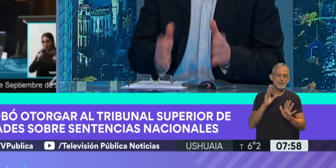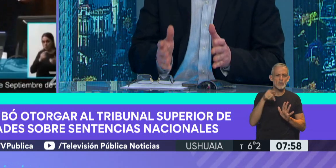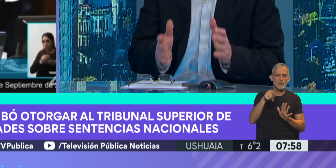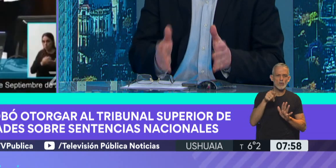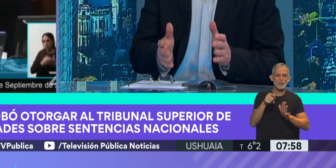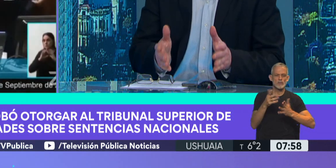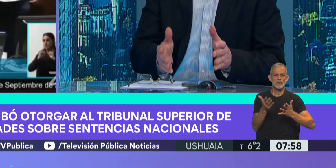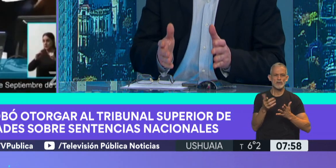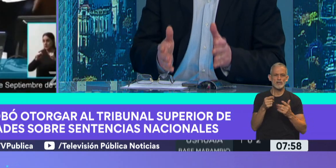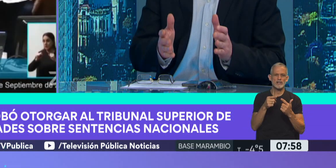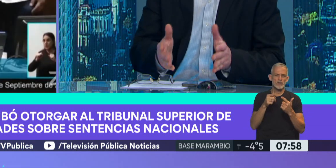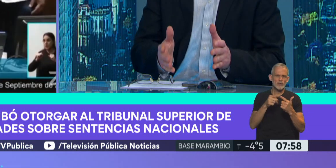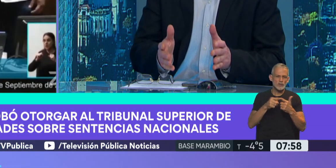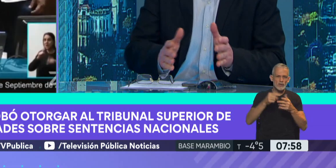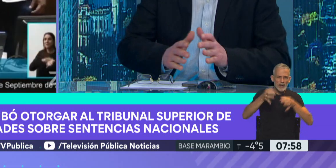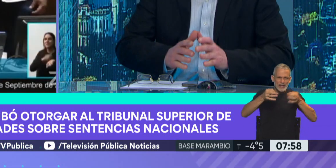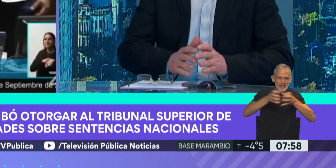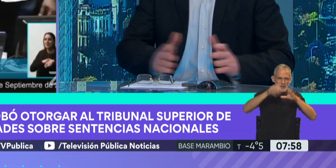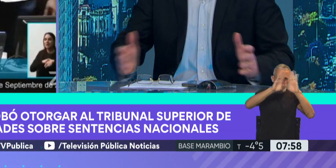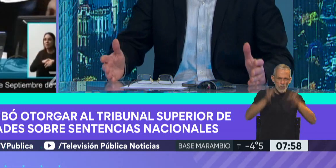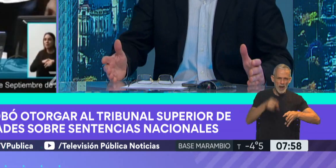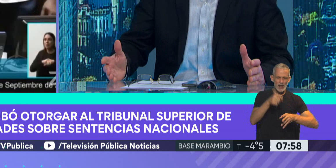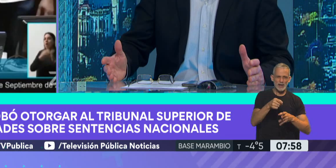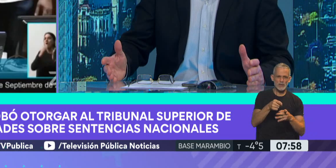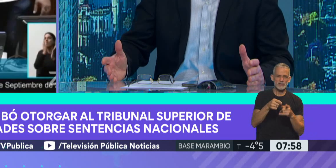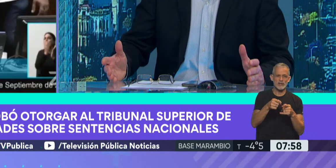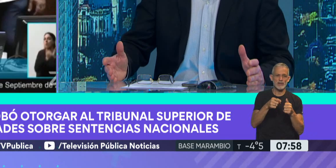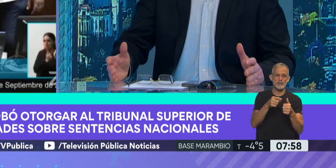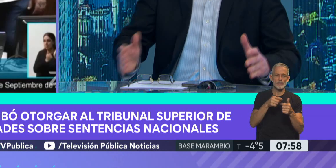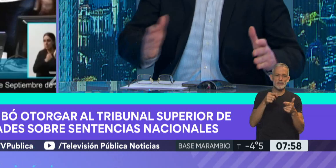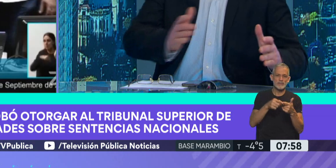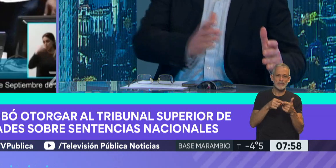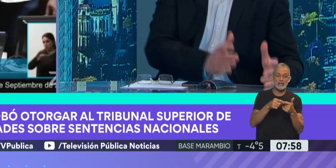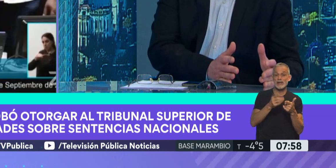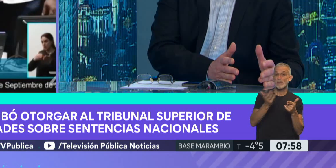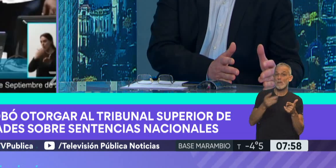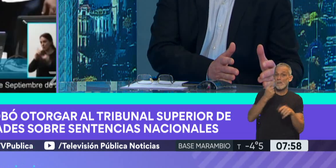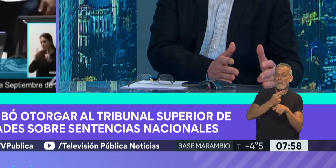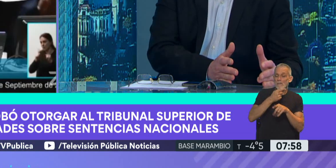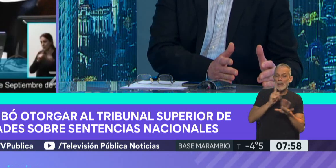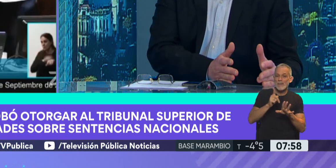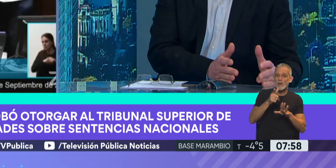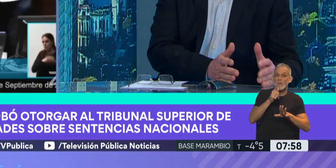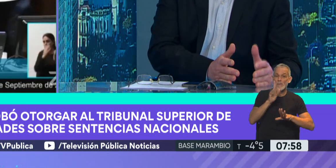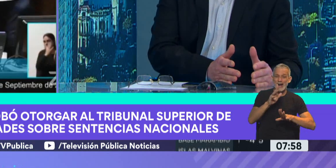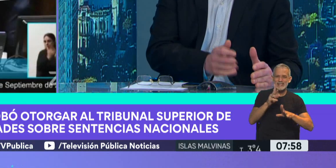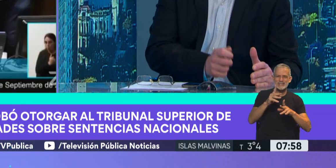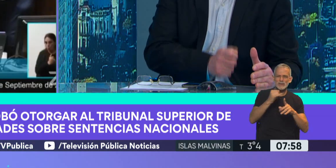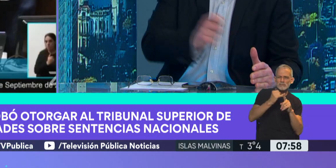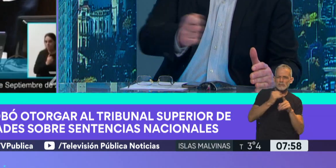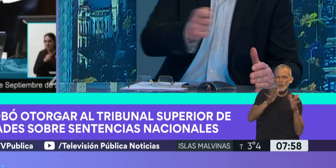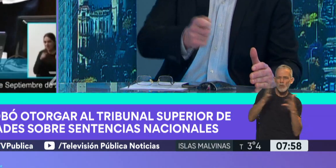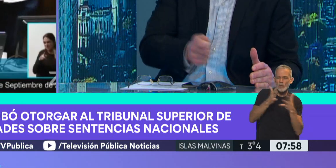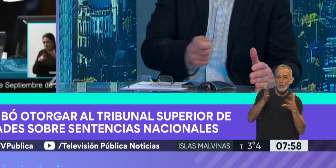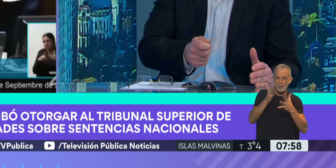que intervenga en este tipo de causas en ningún aspecto. En primera instancia se intentó mediante la vía de